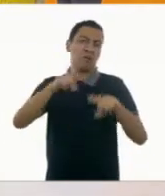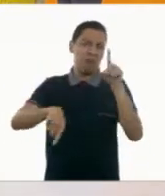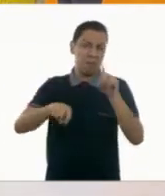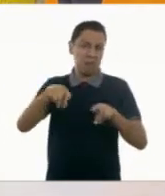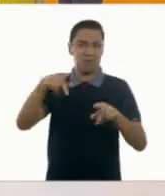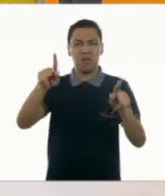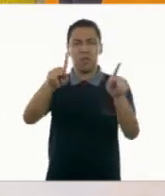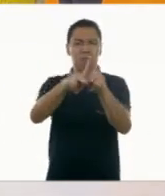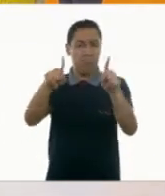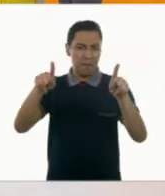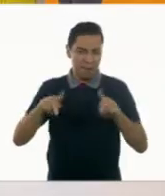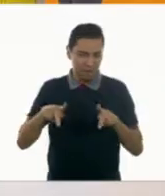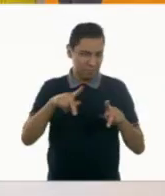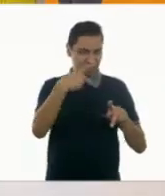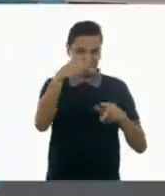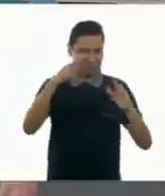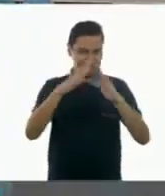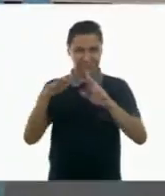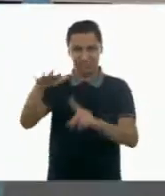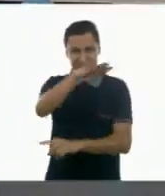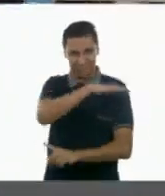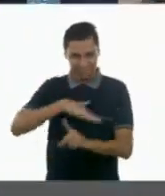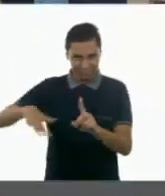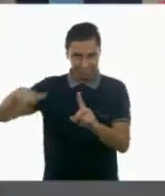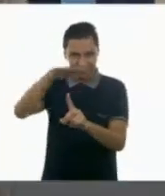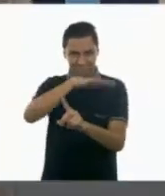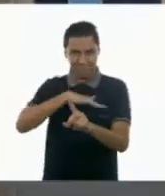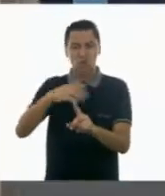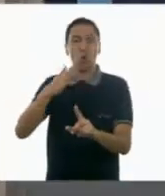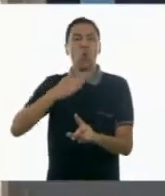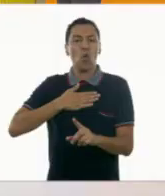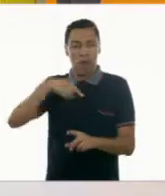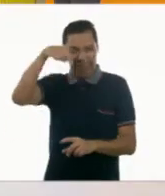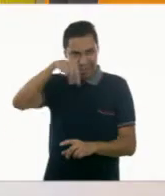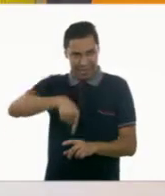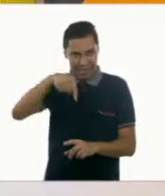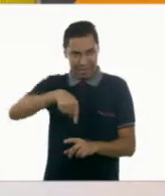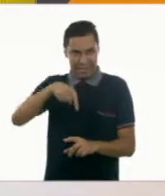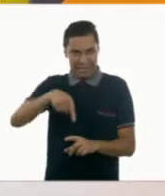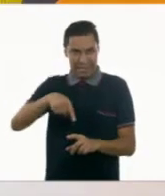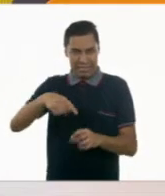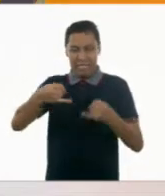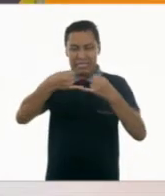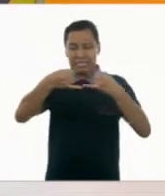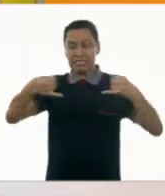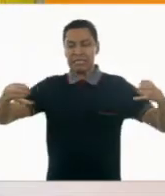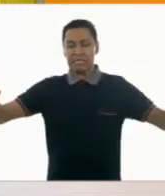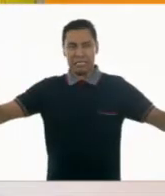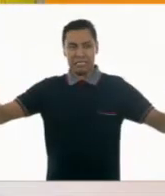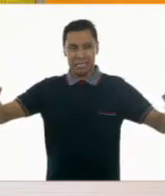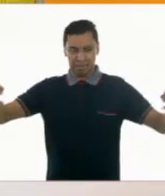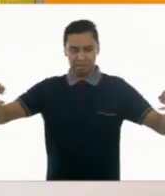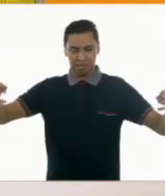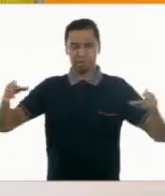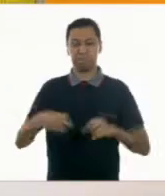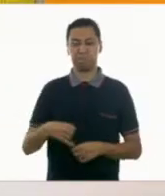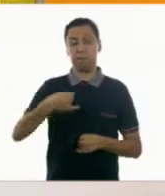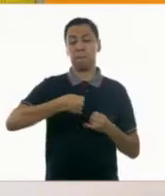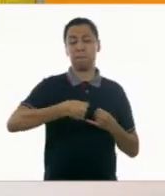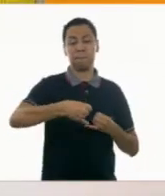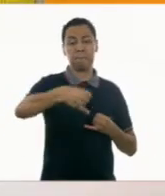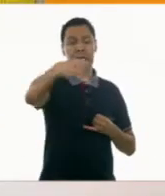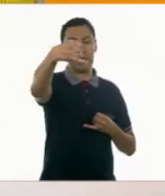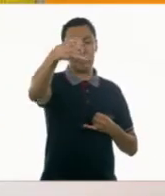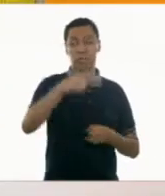donde estén haciendo la actividad. Nosotros vamos a poner de distancia esta línea, ¿te parece? Ok. Okay. No, tú te